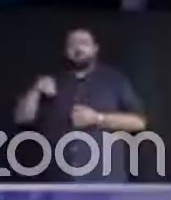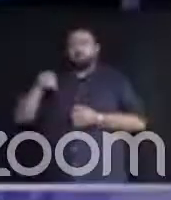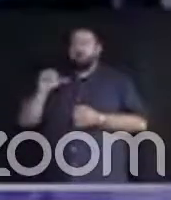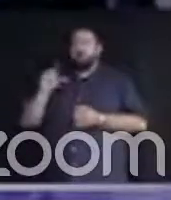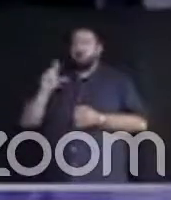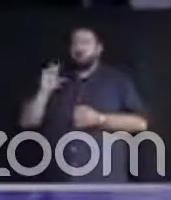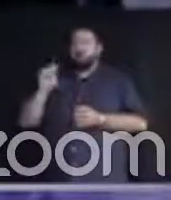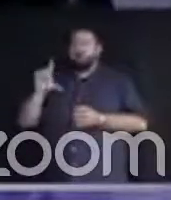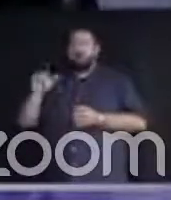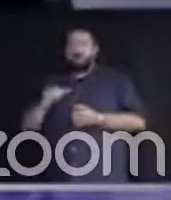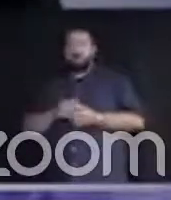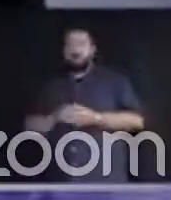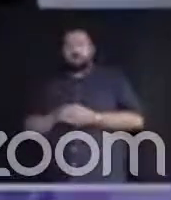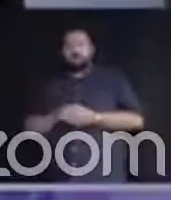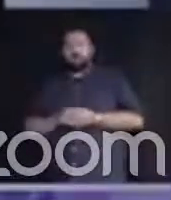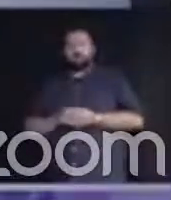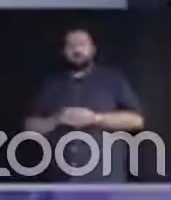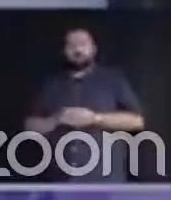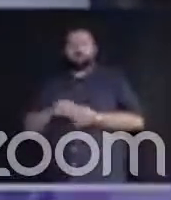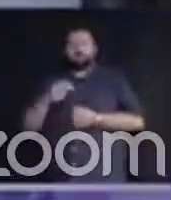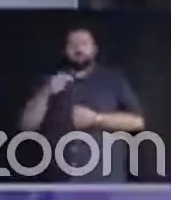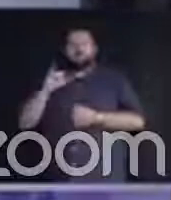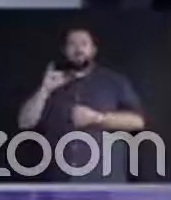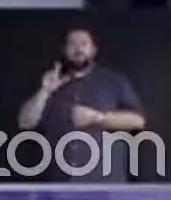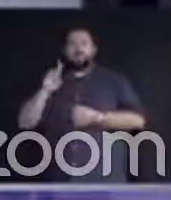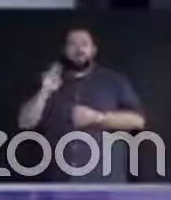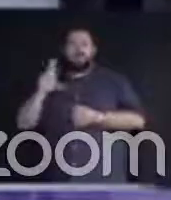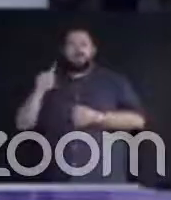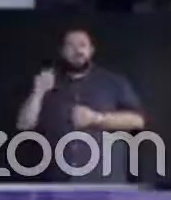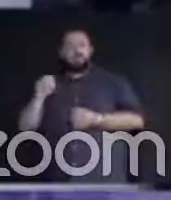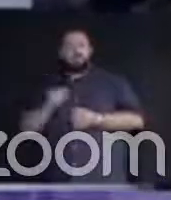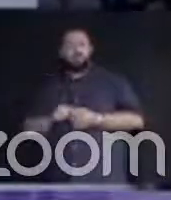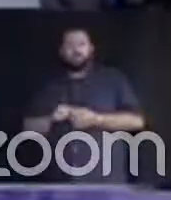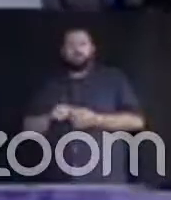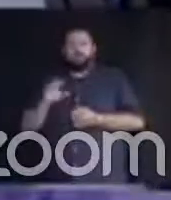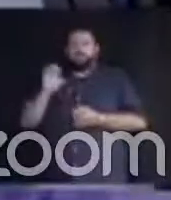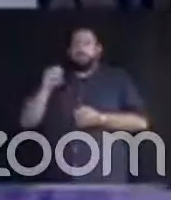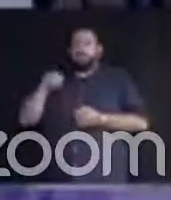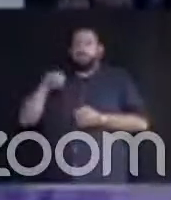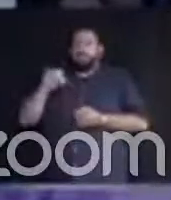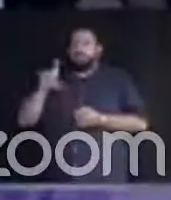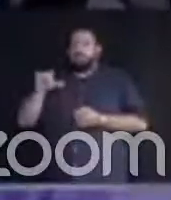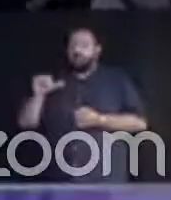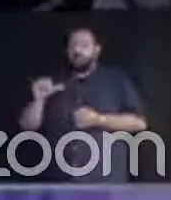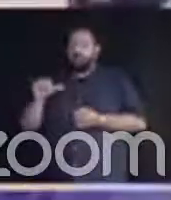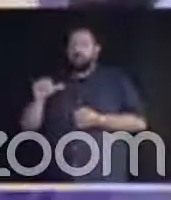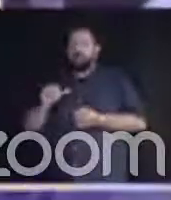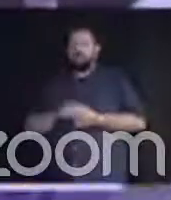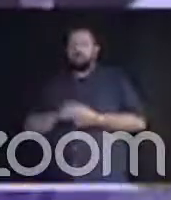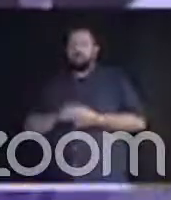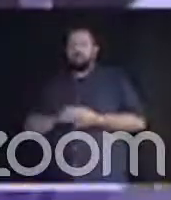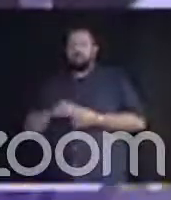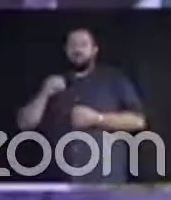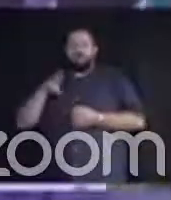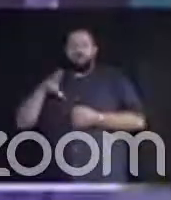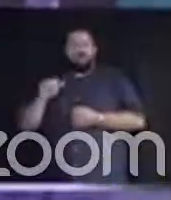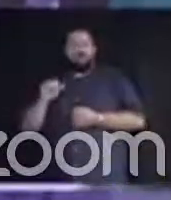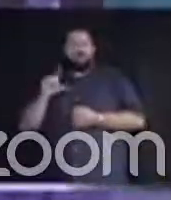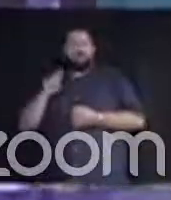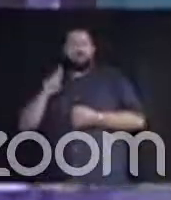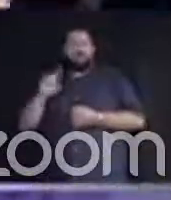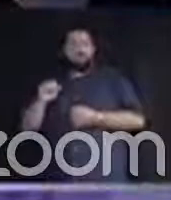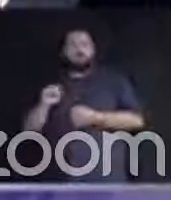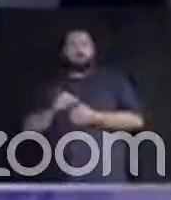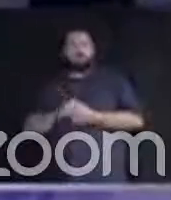Hoyos, Humberto Alonso Reyes y Emilia Machuca, Mónica Páez y Luis